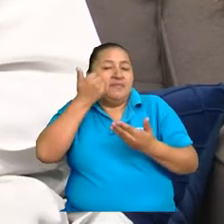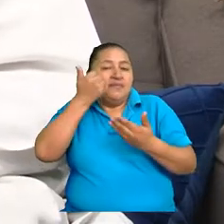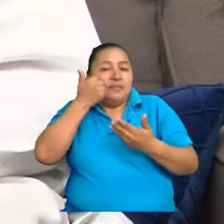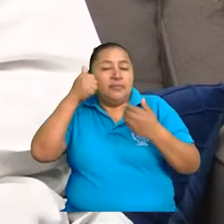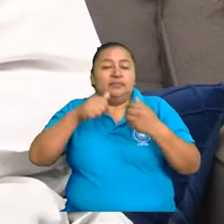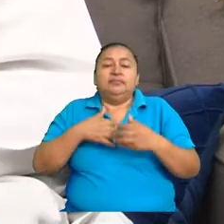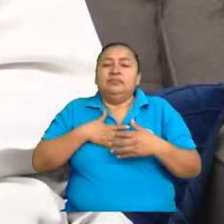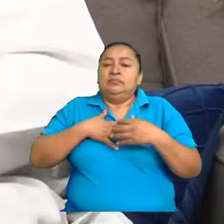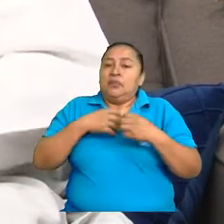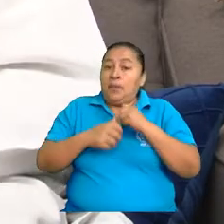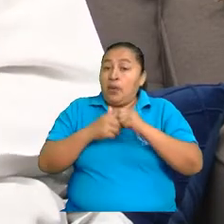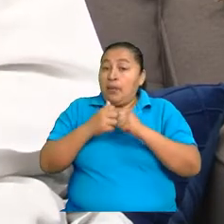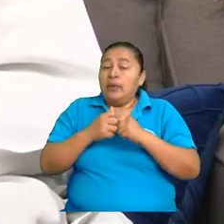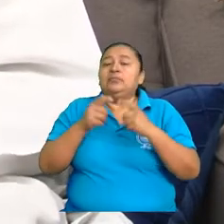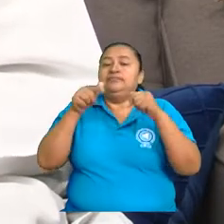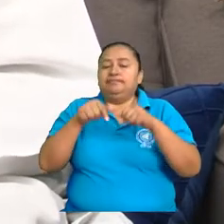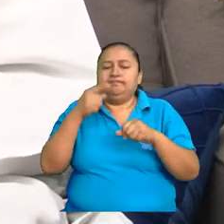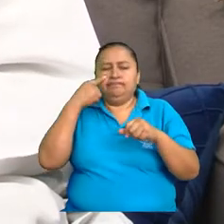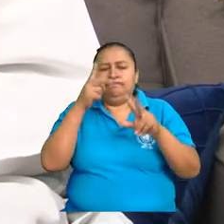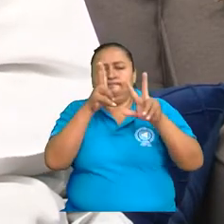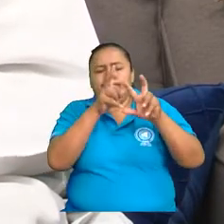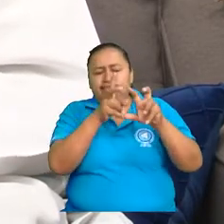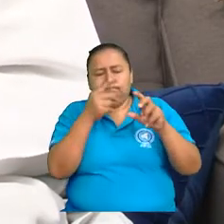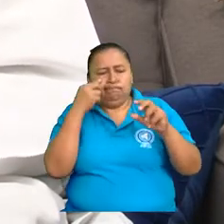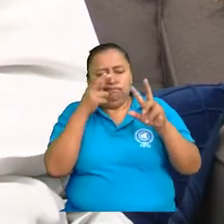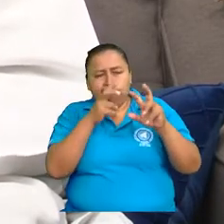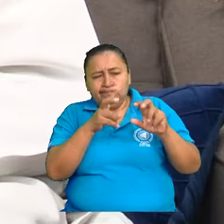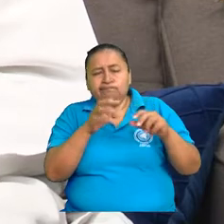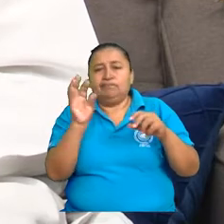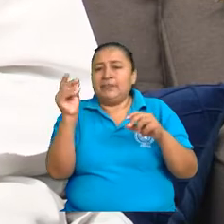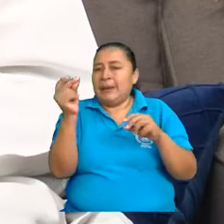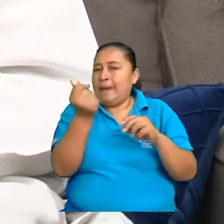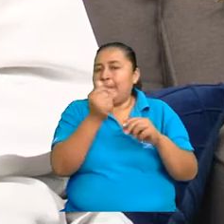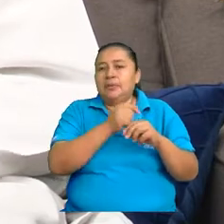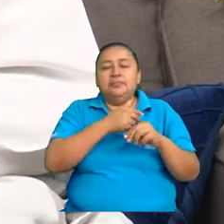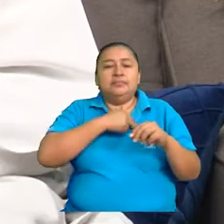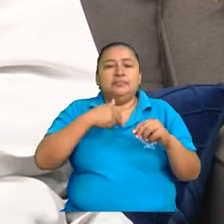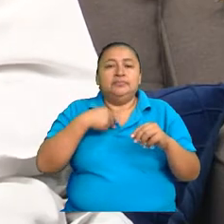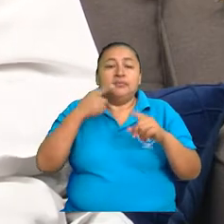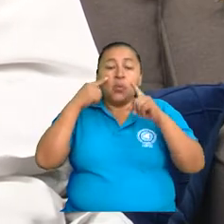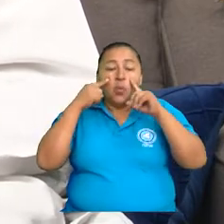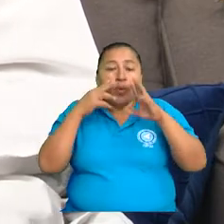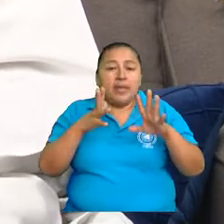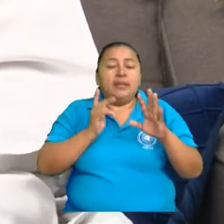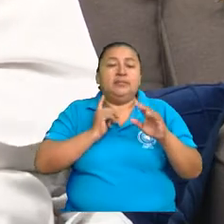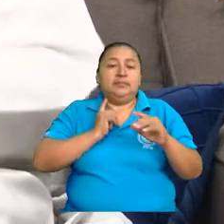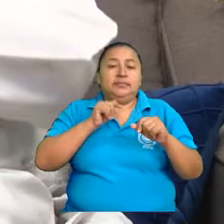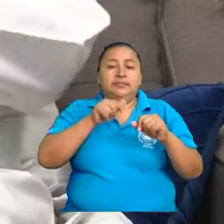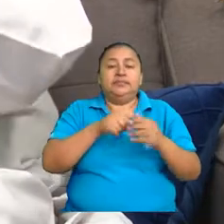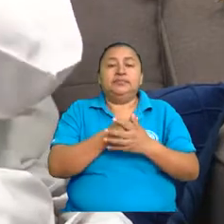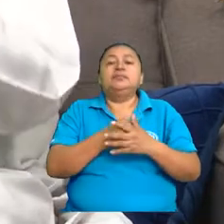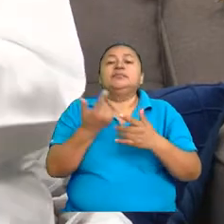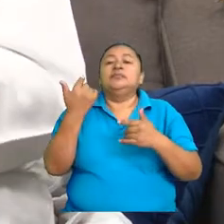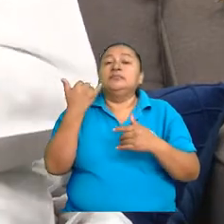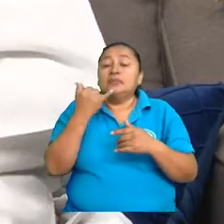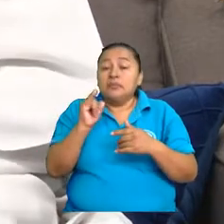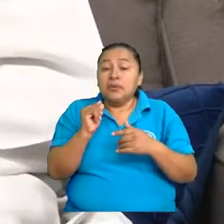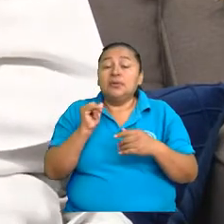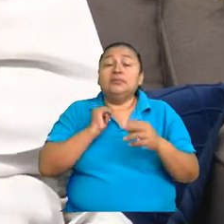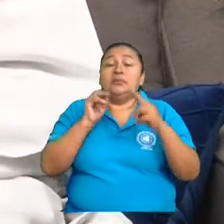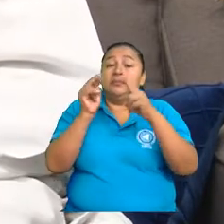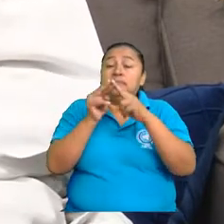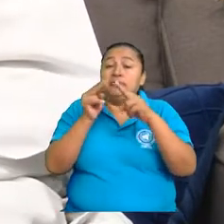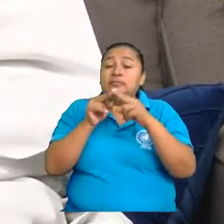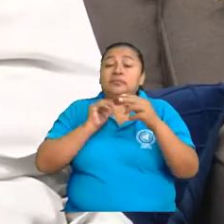infección respiratoria, pues se evalúa, se valora, inmediatamente se toman las medidas correspondientes. Y involucra